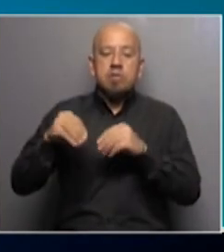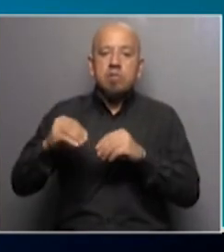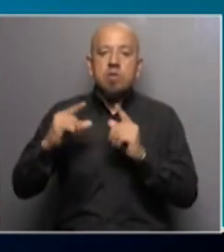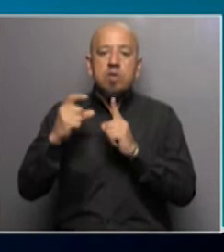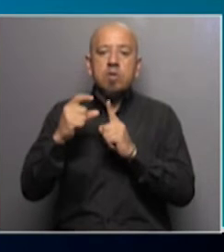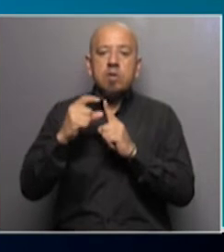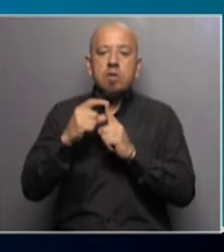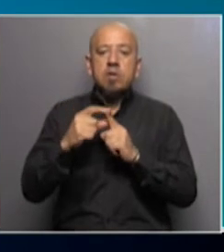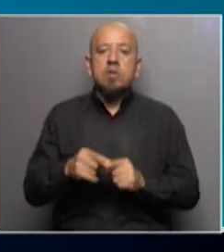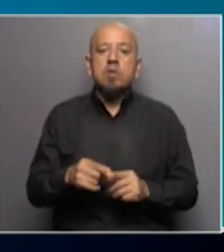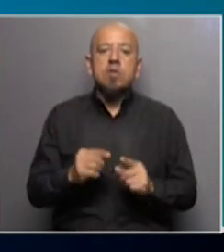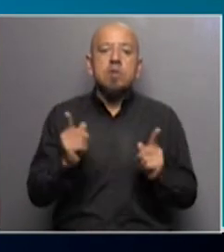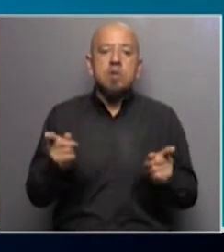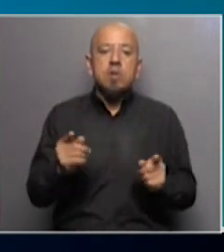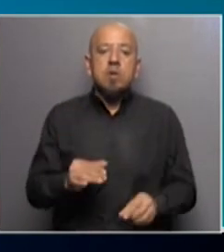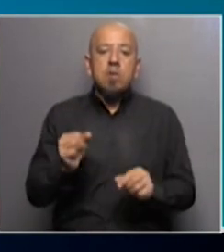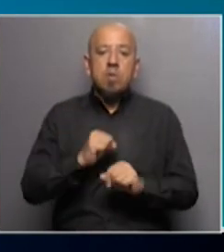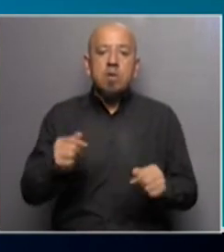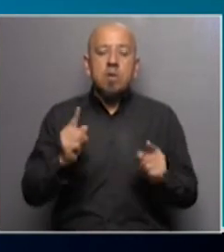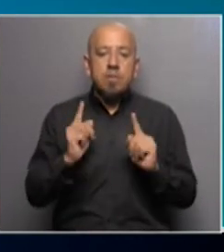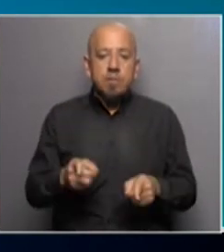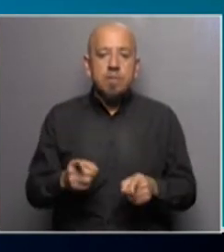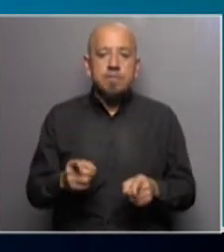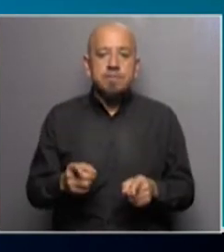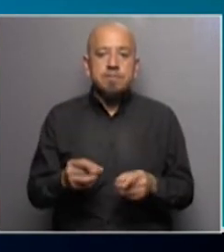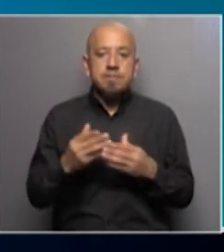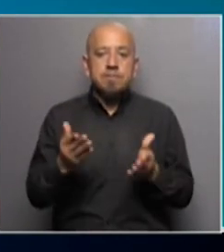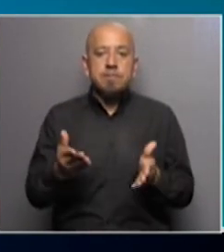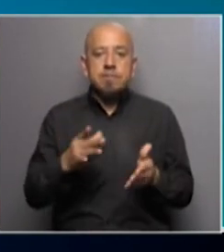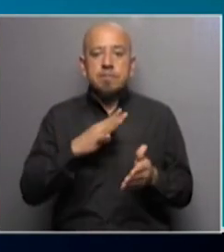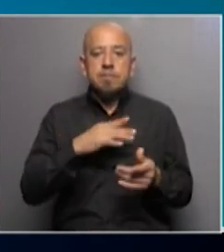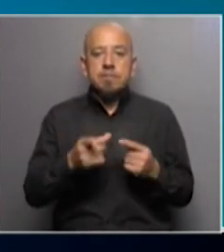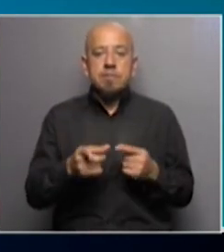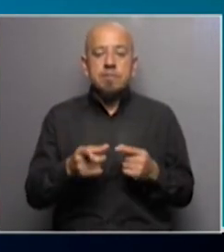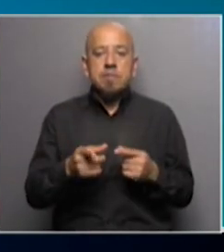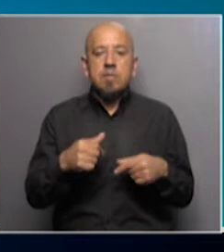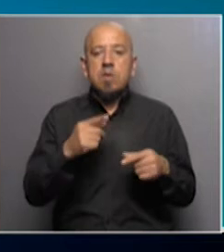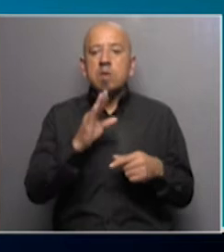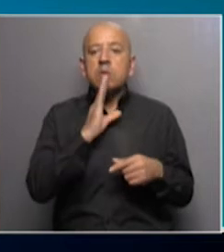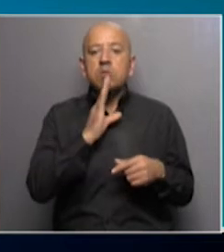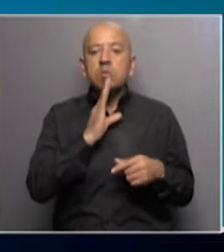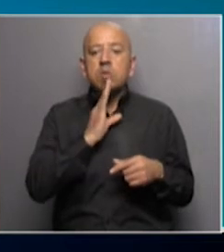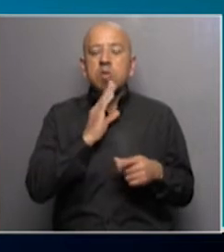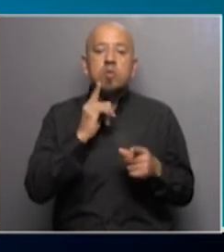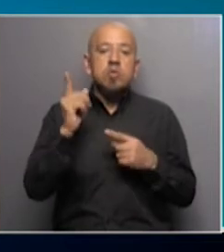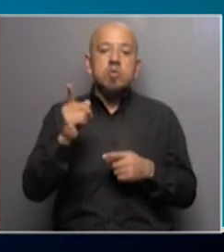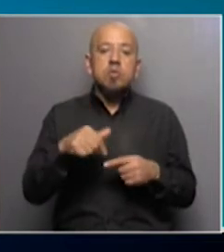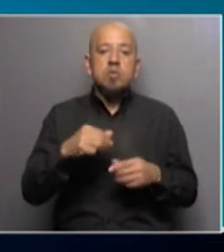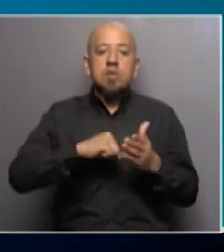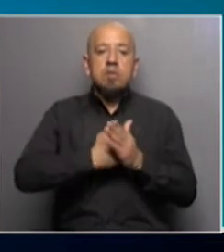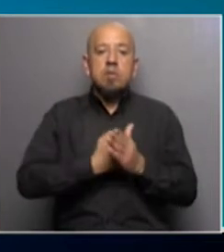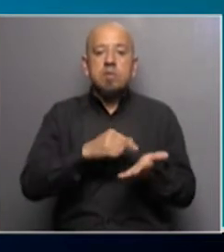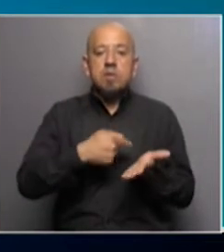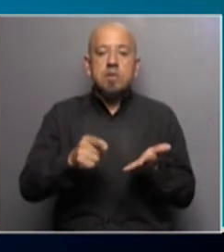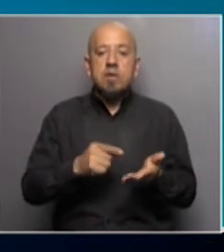otro lado, factores que podrían revertir esta tendencia, bueno, lo que pase con la Reserva Federal de Estados Unidos, que no es otra cosa que el Banco Central